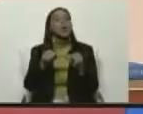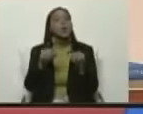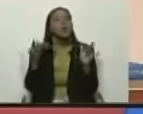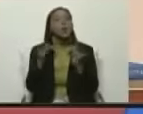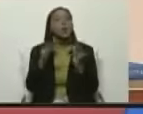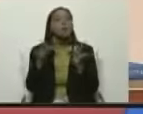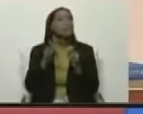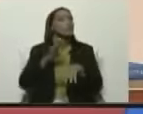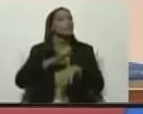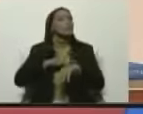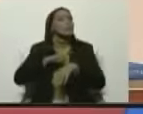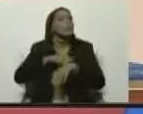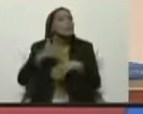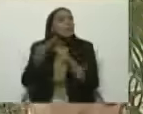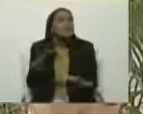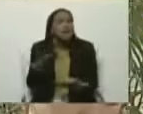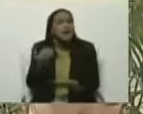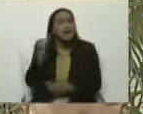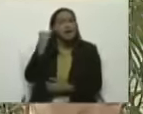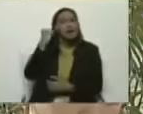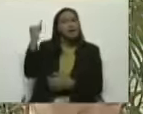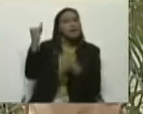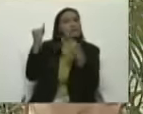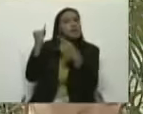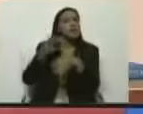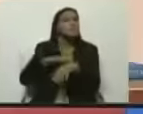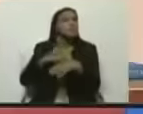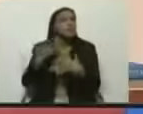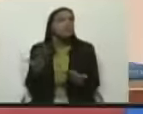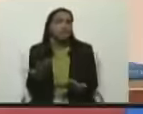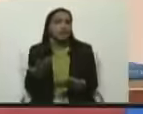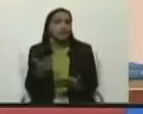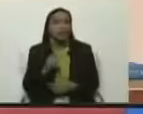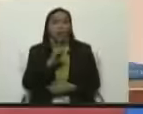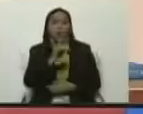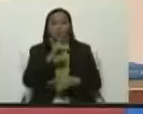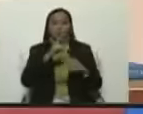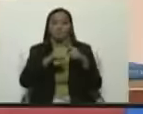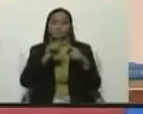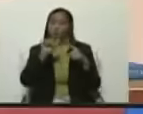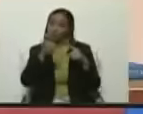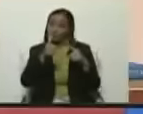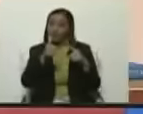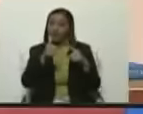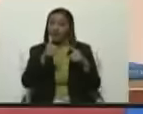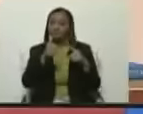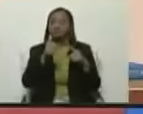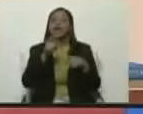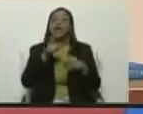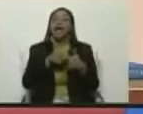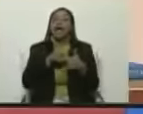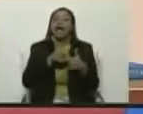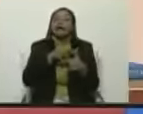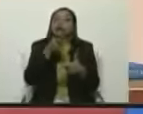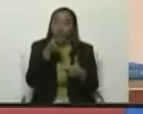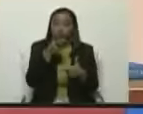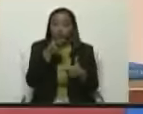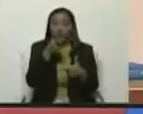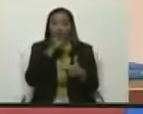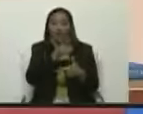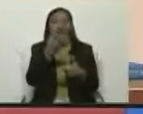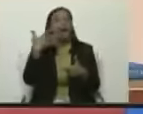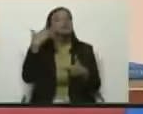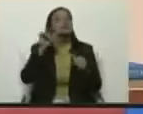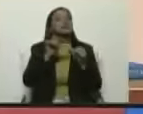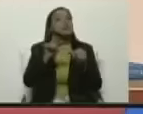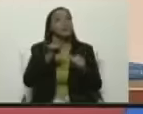esto? Melanie, que esto pase de ser un 1x10 electoral, cuando tengamos eventos electorales, elecciones, y se